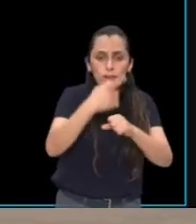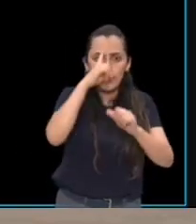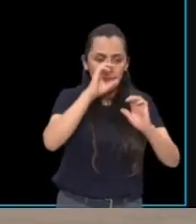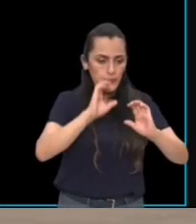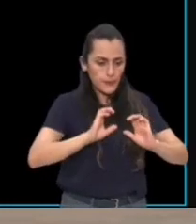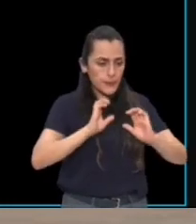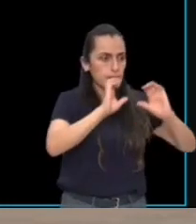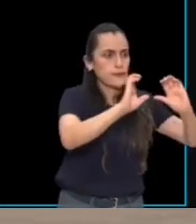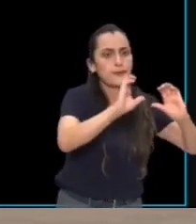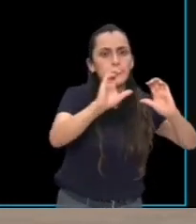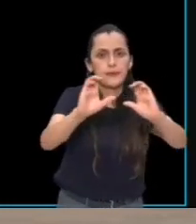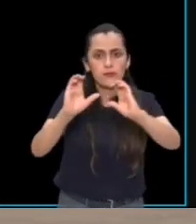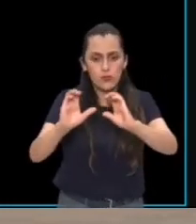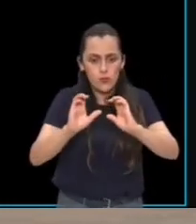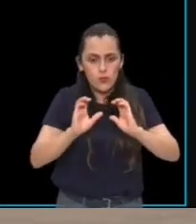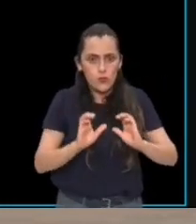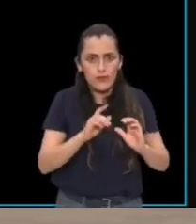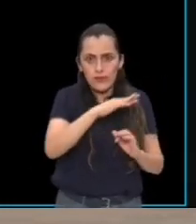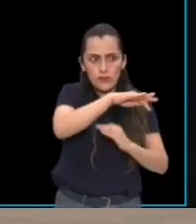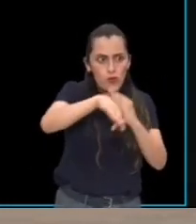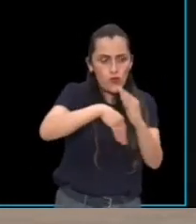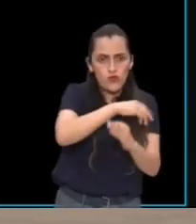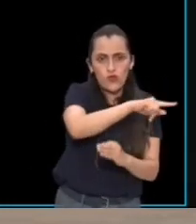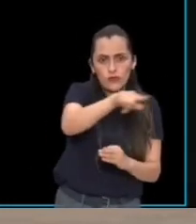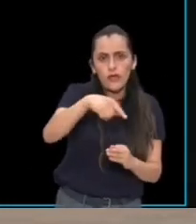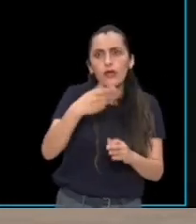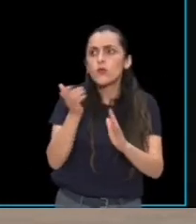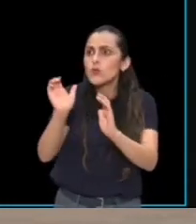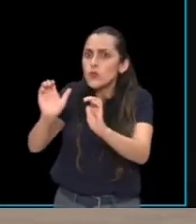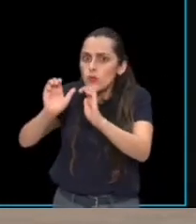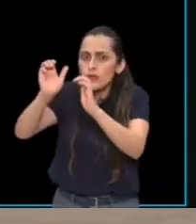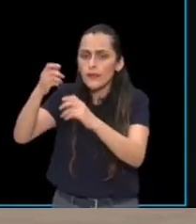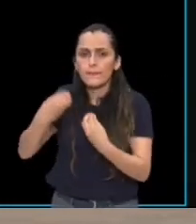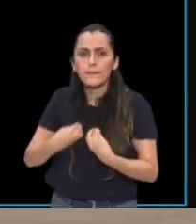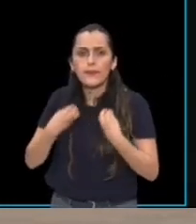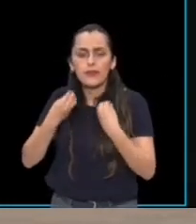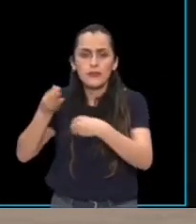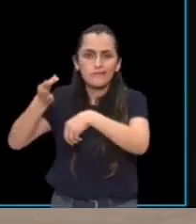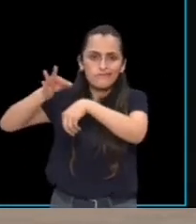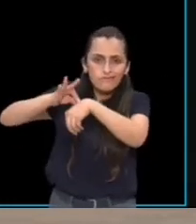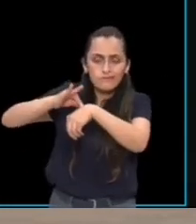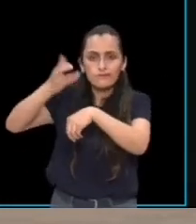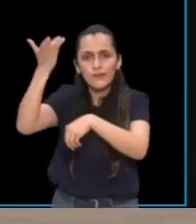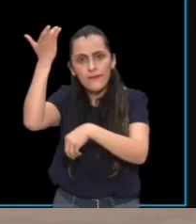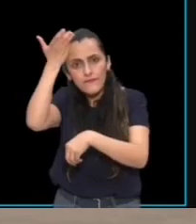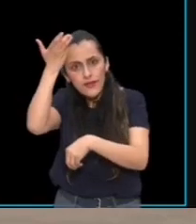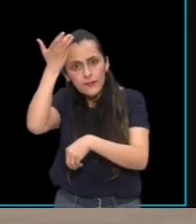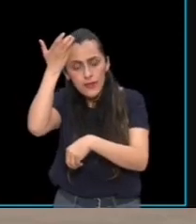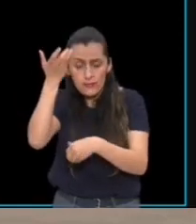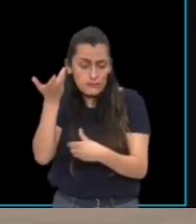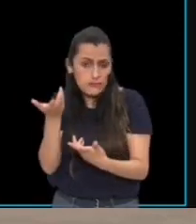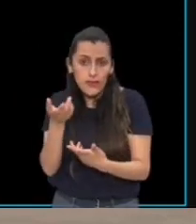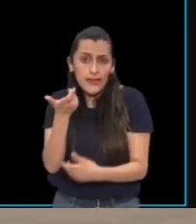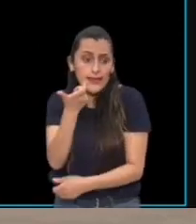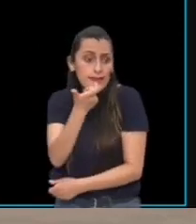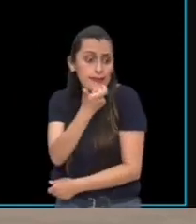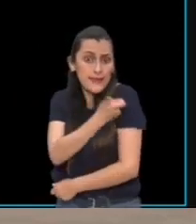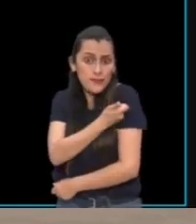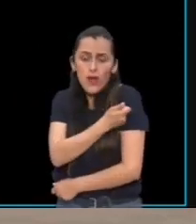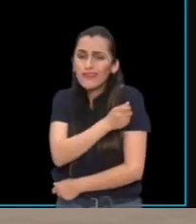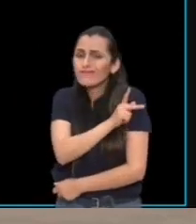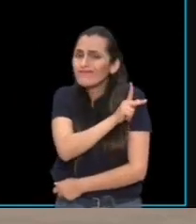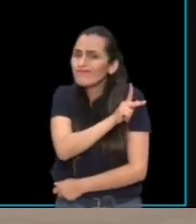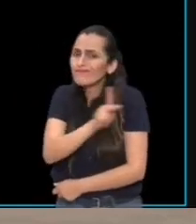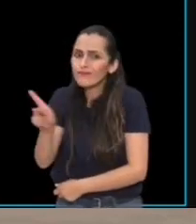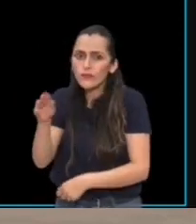vida de las y los médicos, de las enfermeras, en poder atender esta parte de, por supuesto, vacunar a todos los médicos